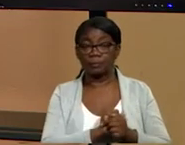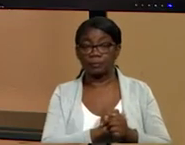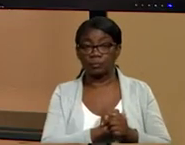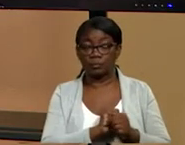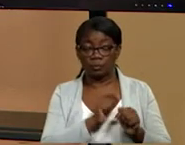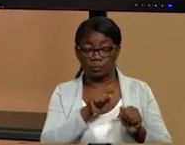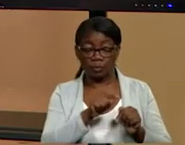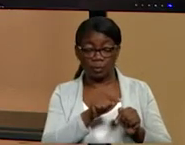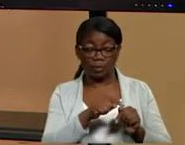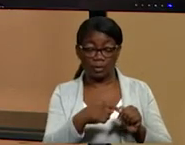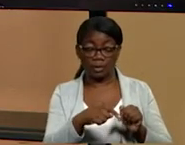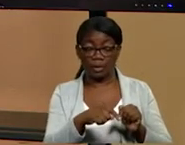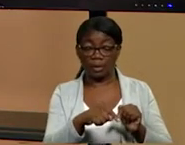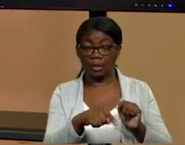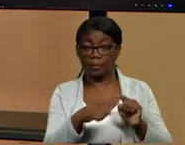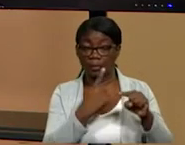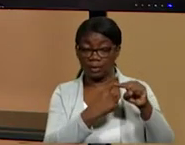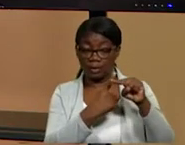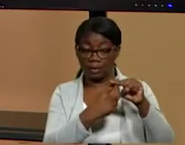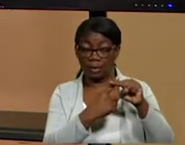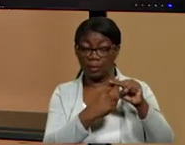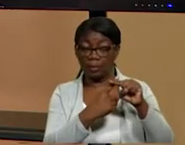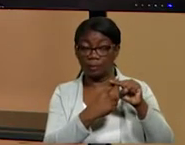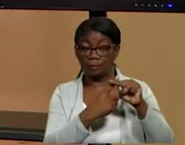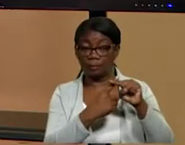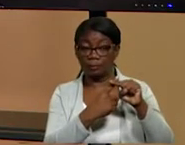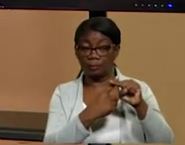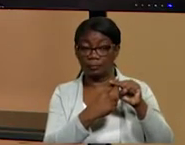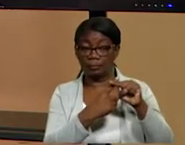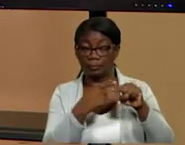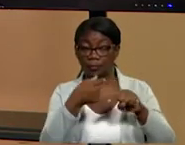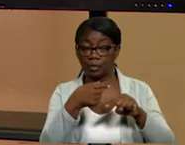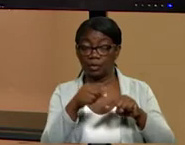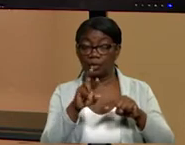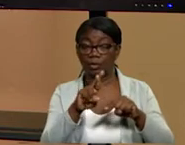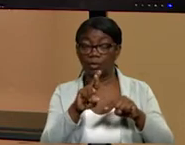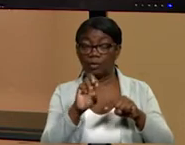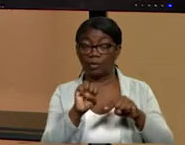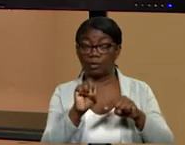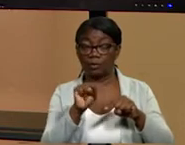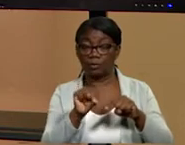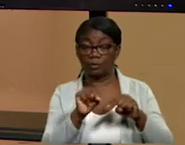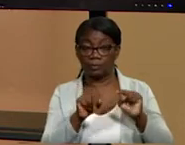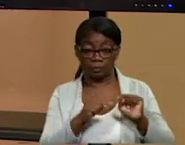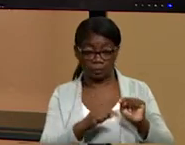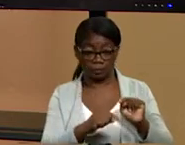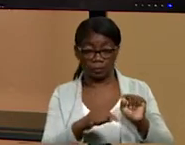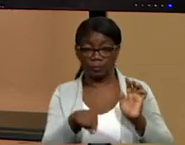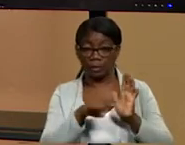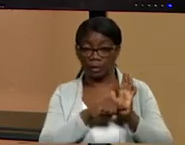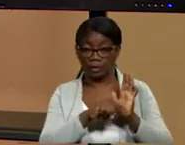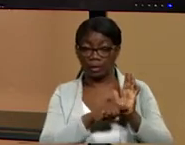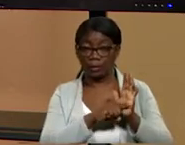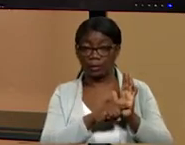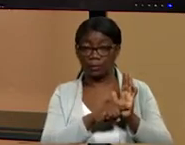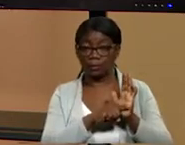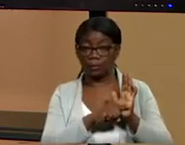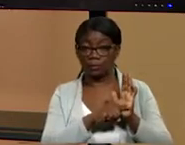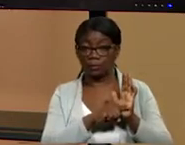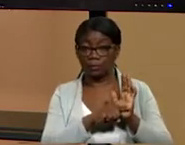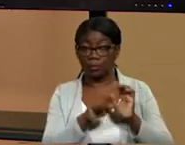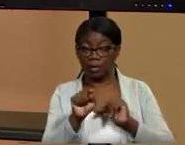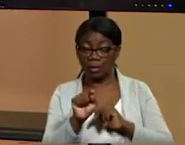negativo en el ground, positivo en VCC, y damos unos pequeños toques a ese chip de